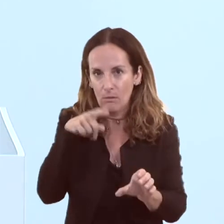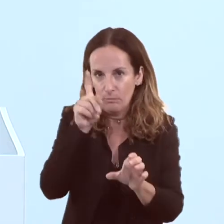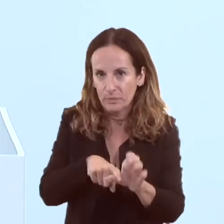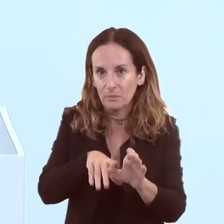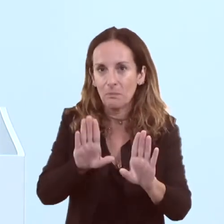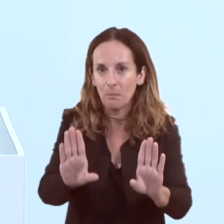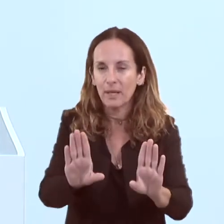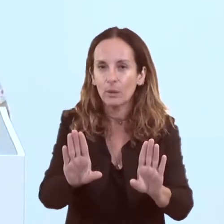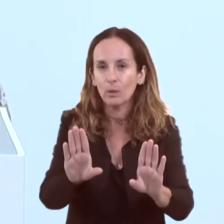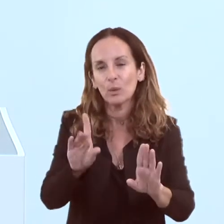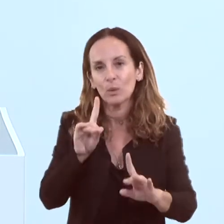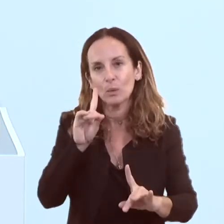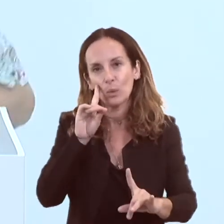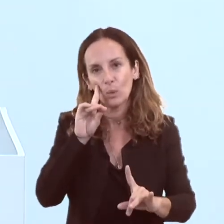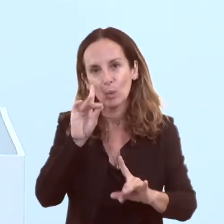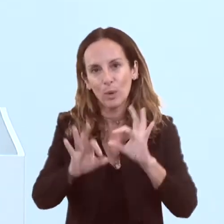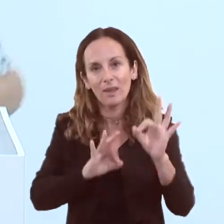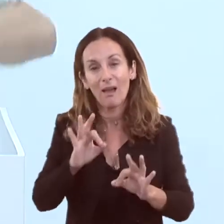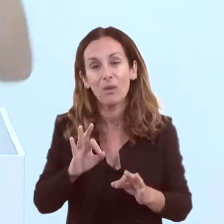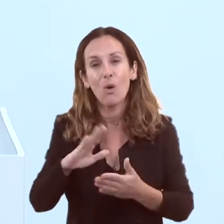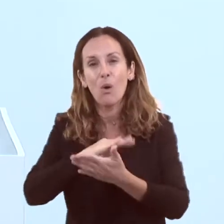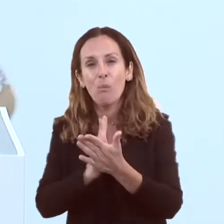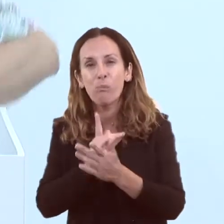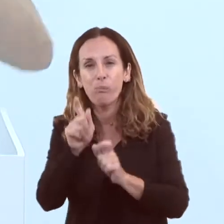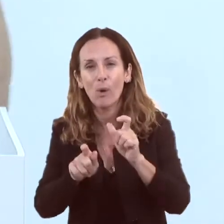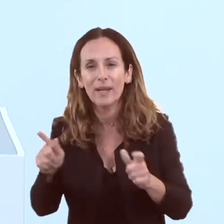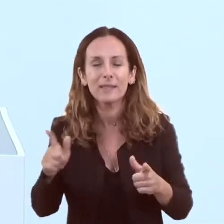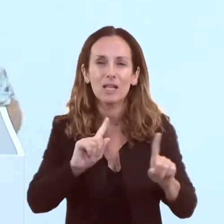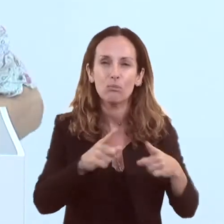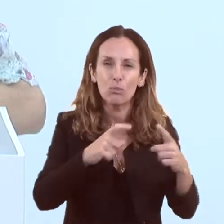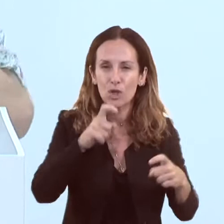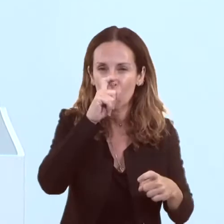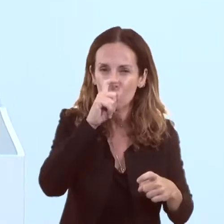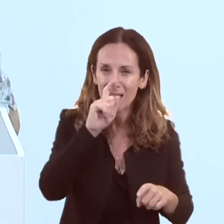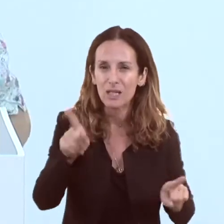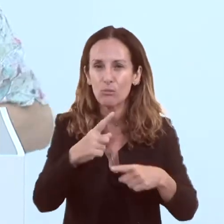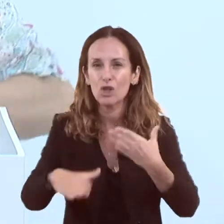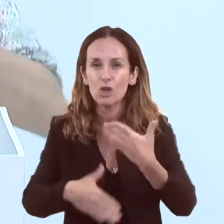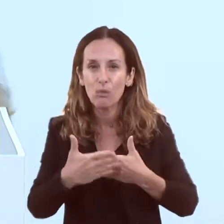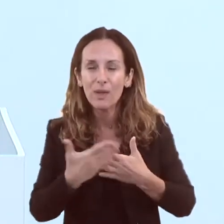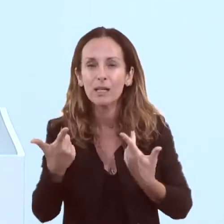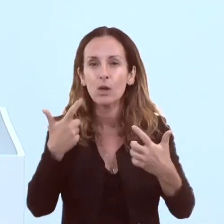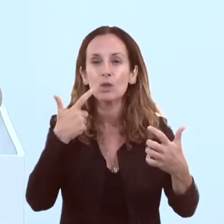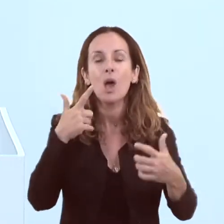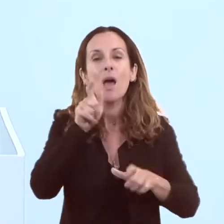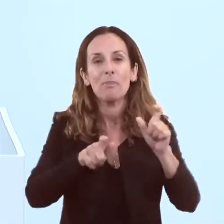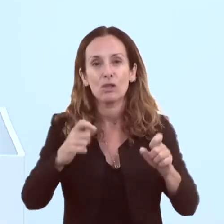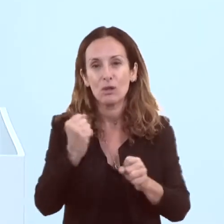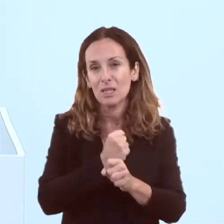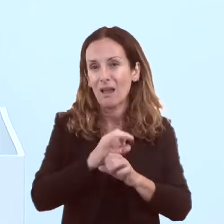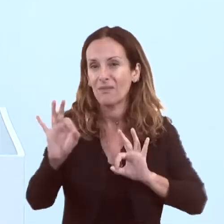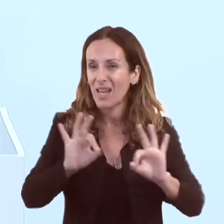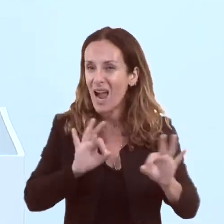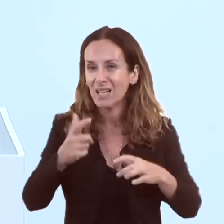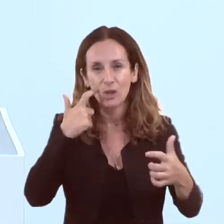repito que corren desde hace mucho tiempo los poetas los músicos clásicos los músicos contemporáneos la gente de las artes escénicas la gente las